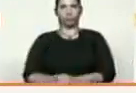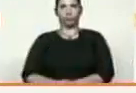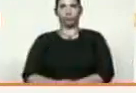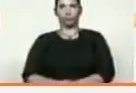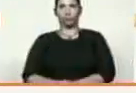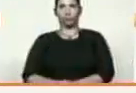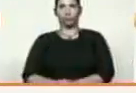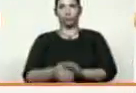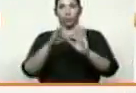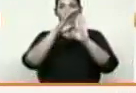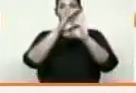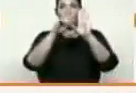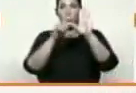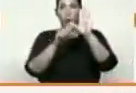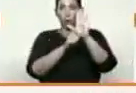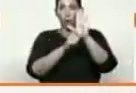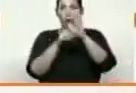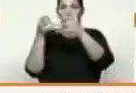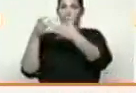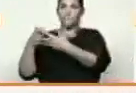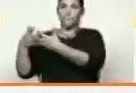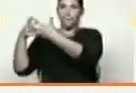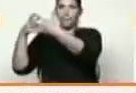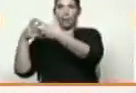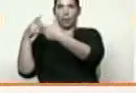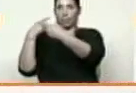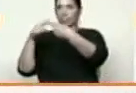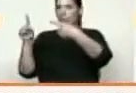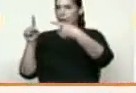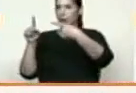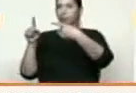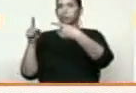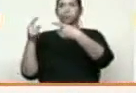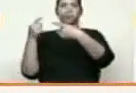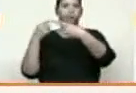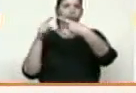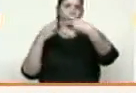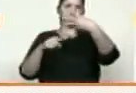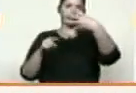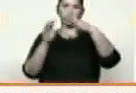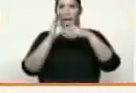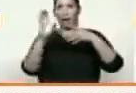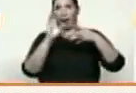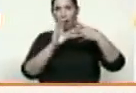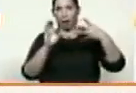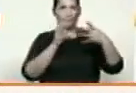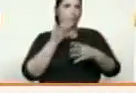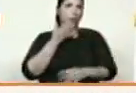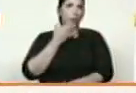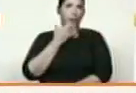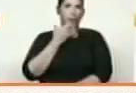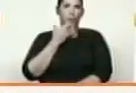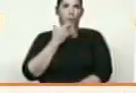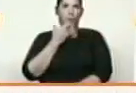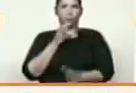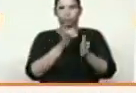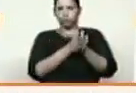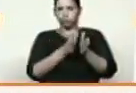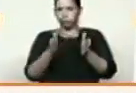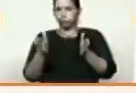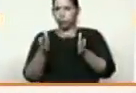La Constitución norteamericana tiene otras características. Ella duró poco tiempo en